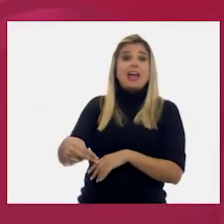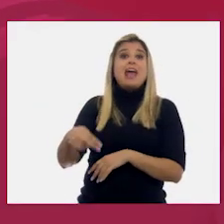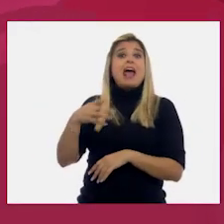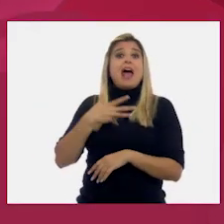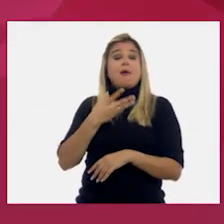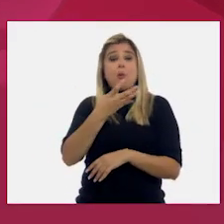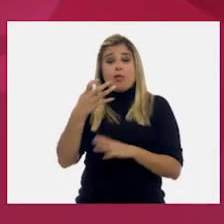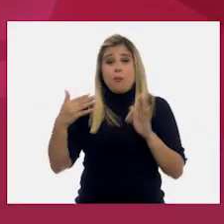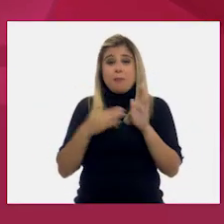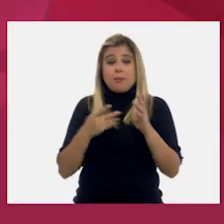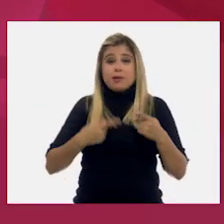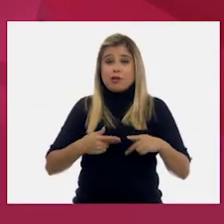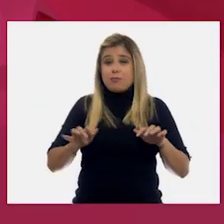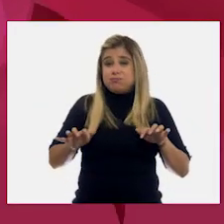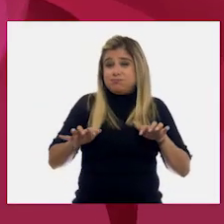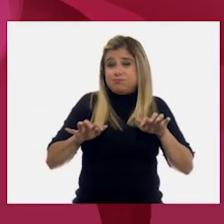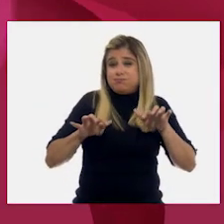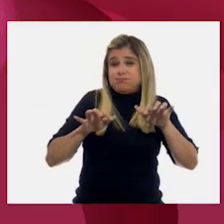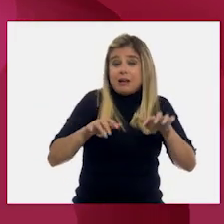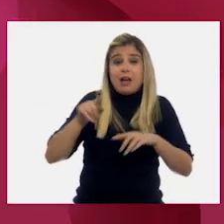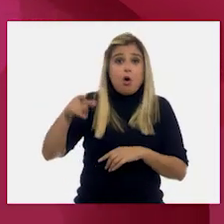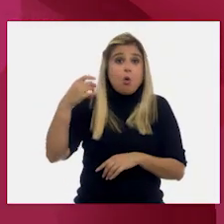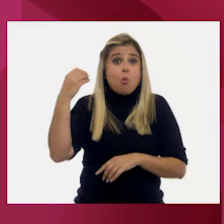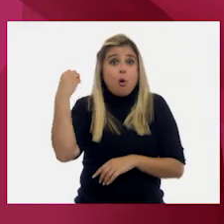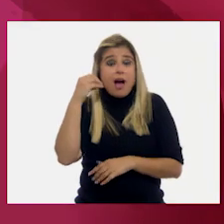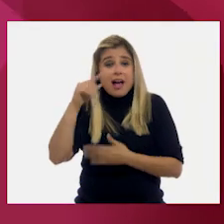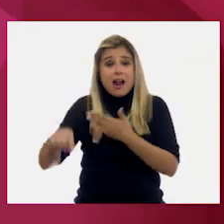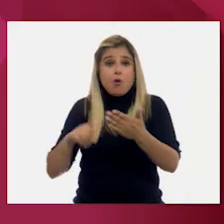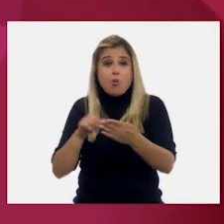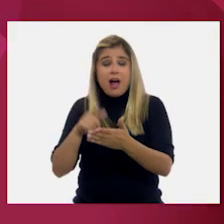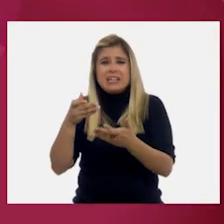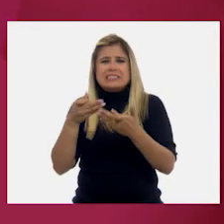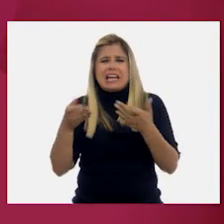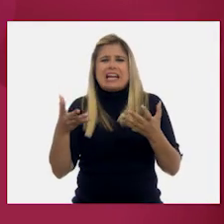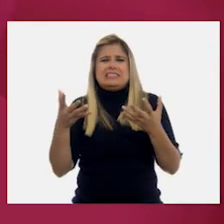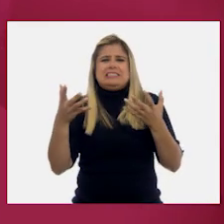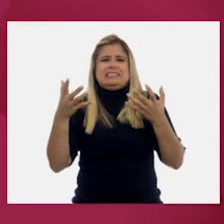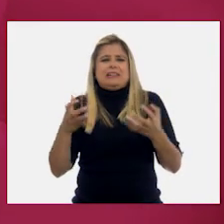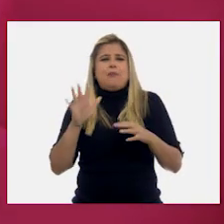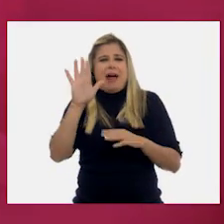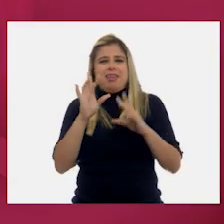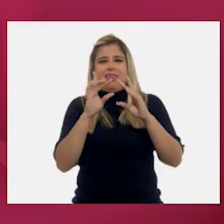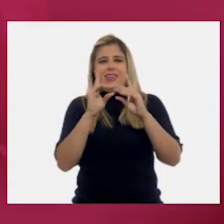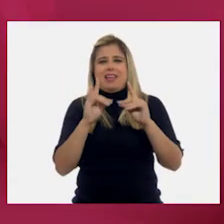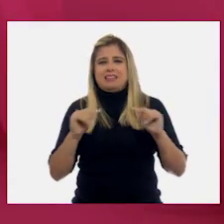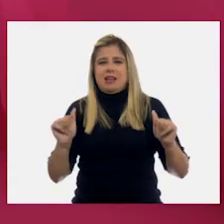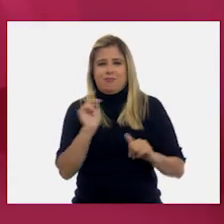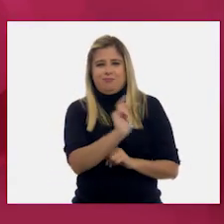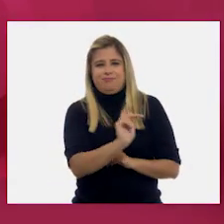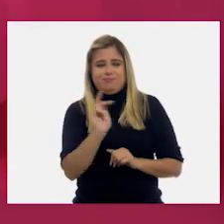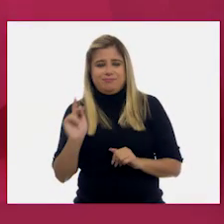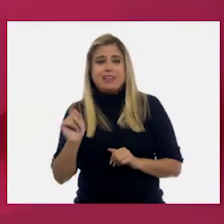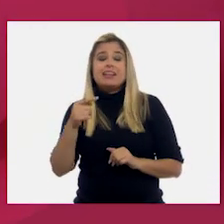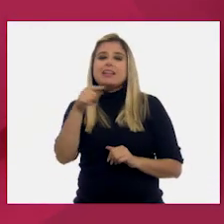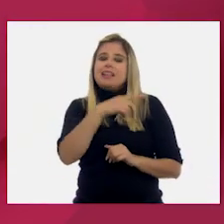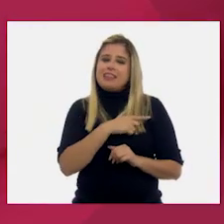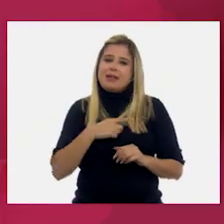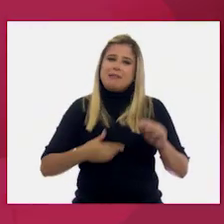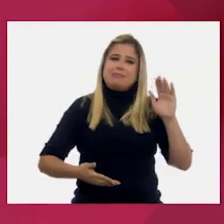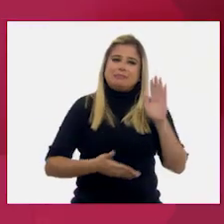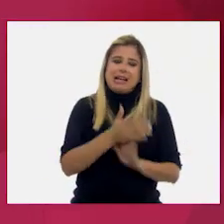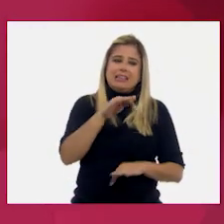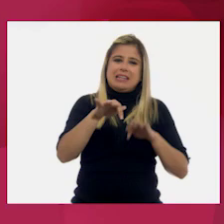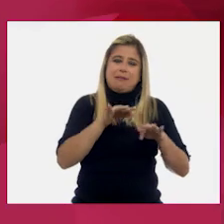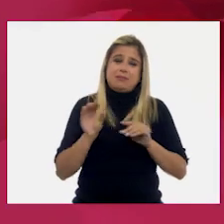país. En Oaxaca, muchas de nuestras tierras son áridas como desierto, y tenemos que marcharnos a trabajar a